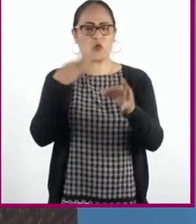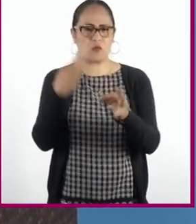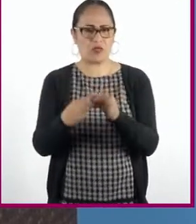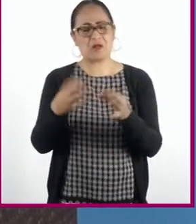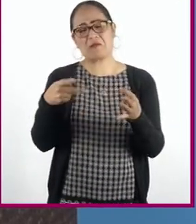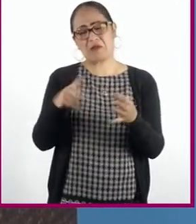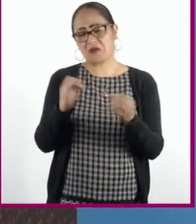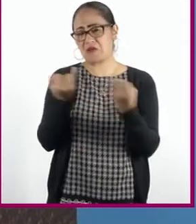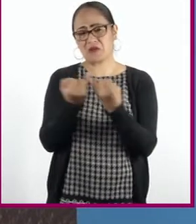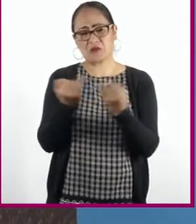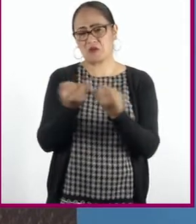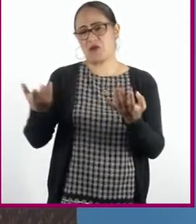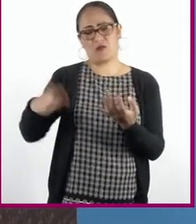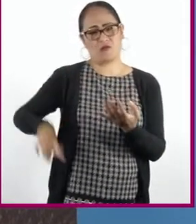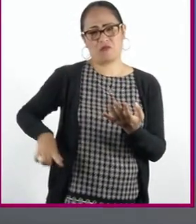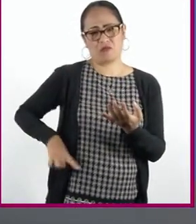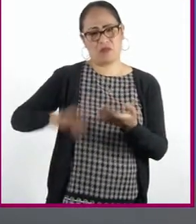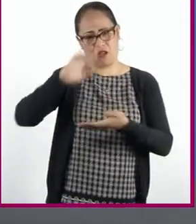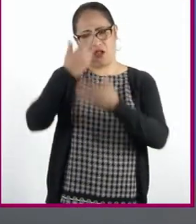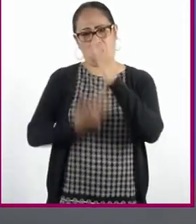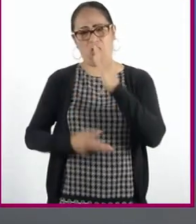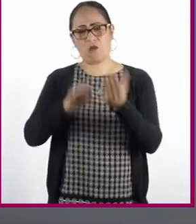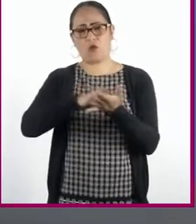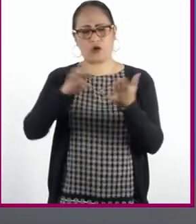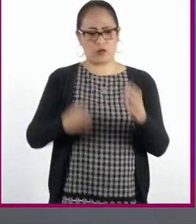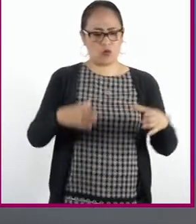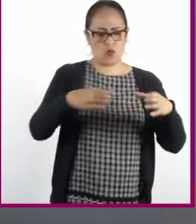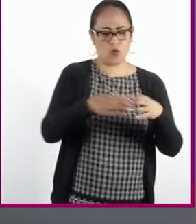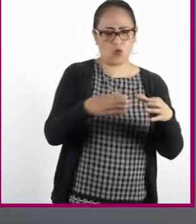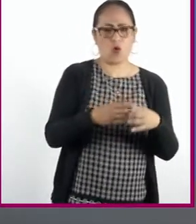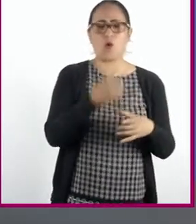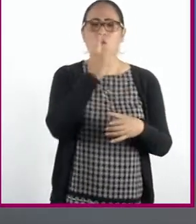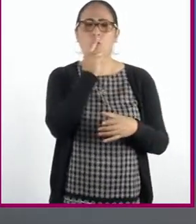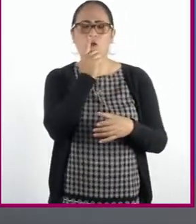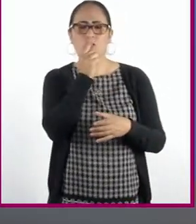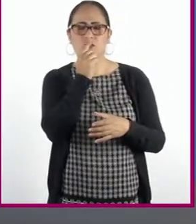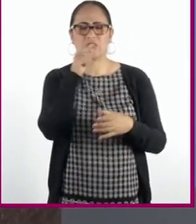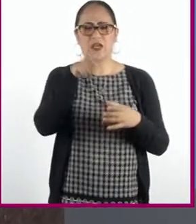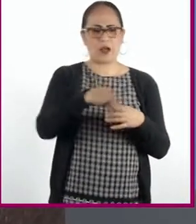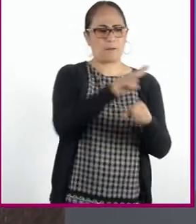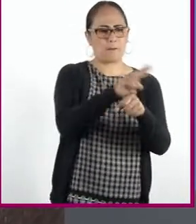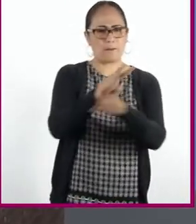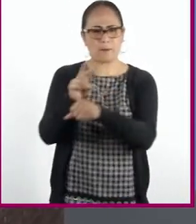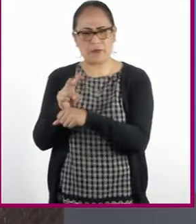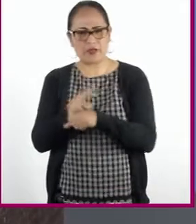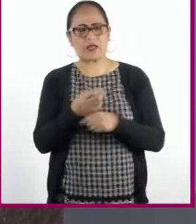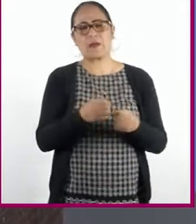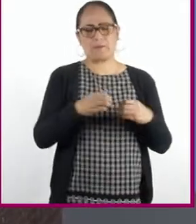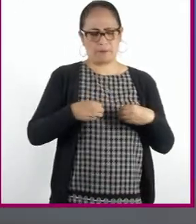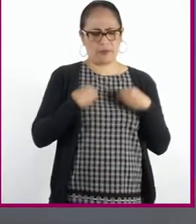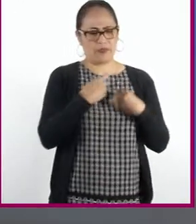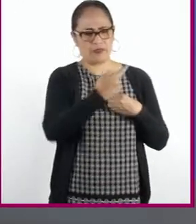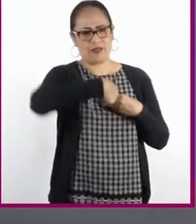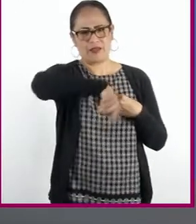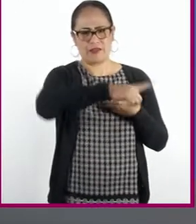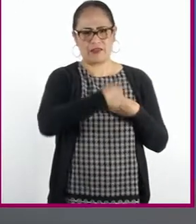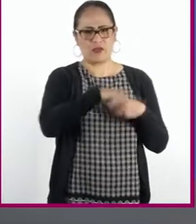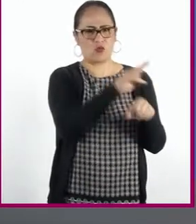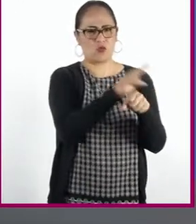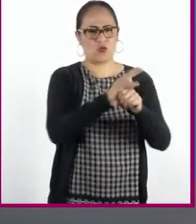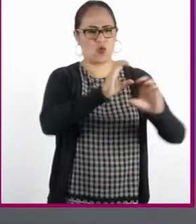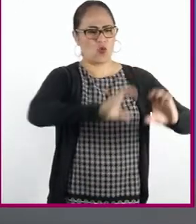ejemplo, sabemos que el cuerpo de policía existe para velar por el bienestar de la sociedad, salvaguardar la vida y la integridad física y